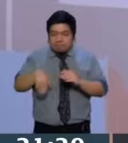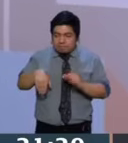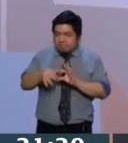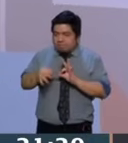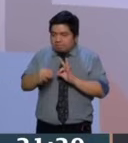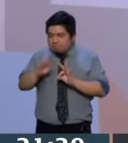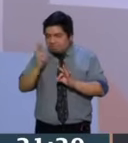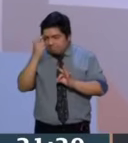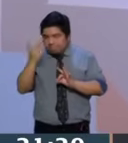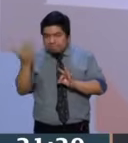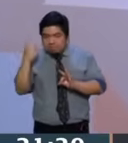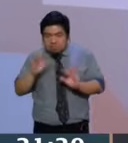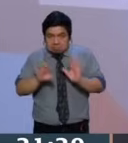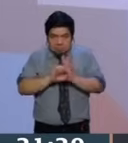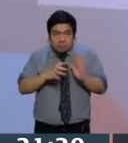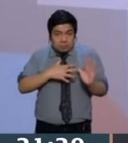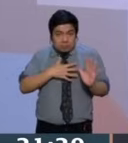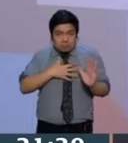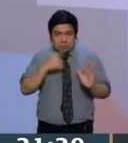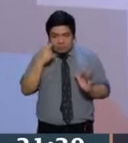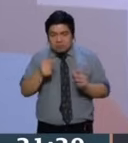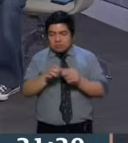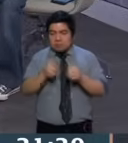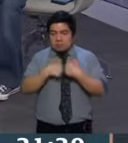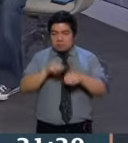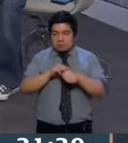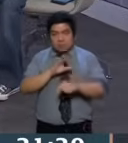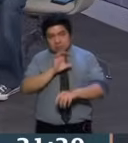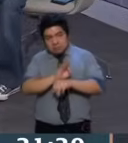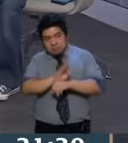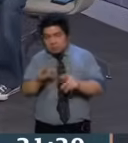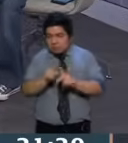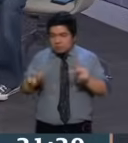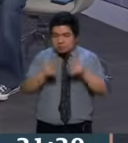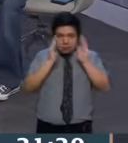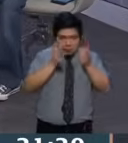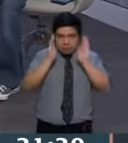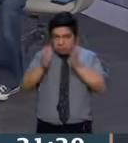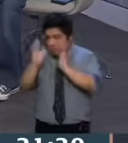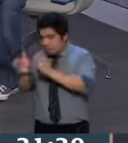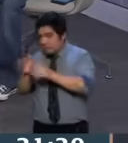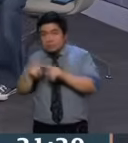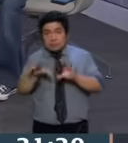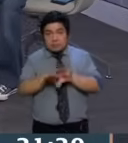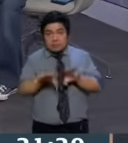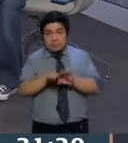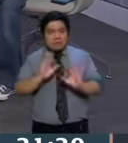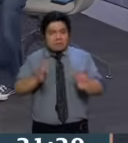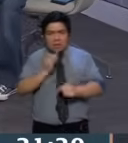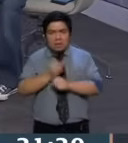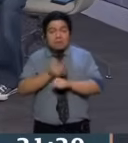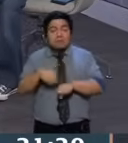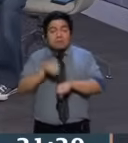sección anterior. A mí, personalmente, me gustó que se hablara del sistema público de cuidados desde distintas perspectivas, de distintos abordajes. Es que esa es una agenda que ya logramos posicionar